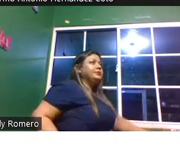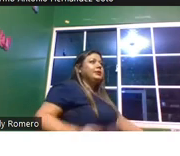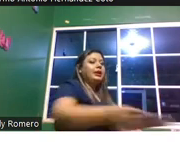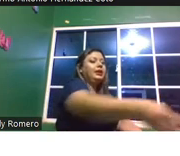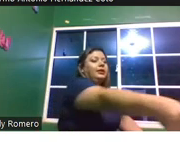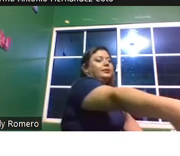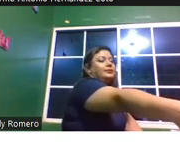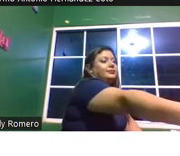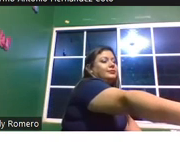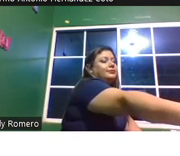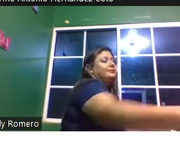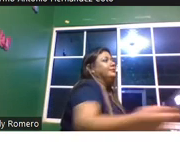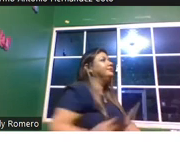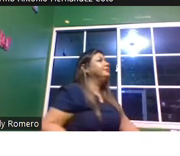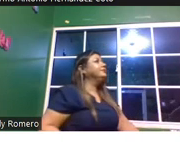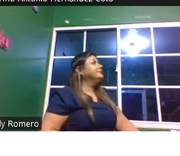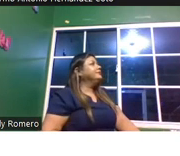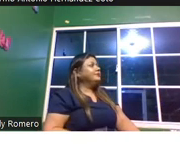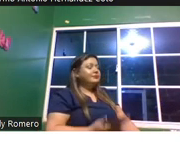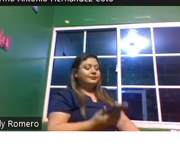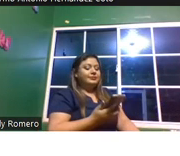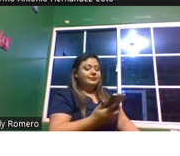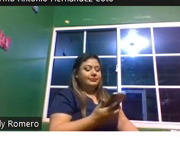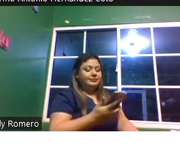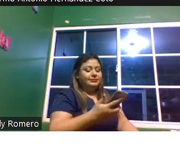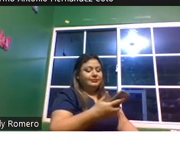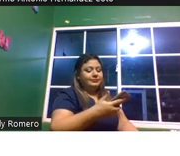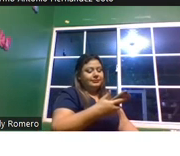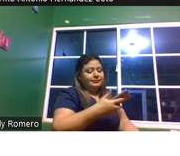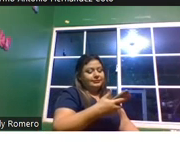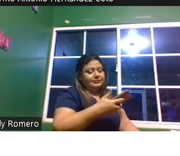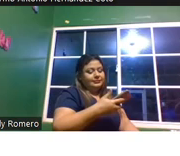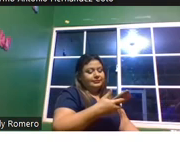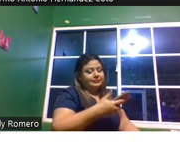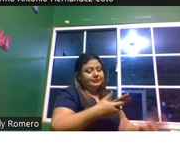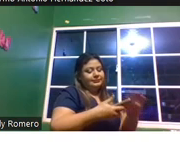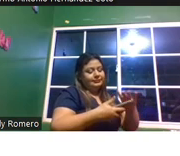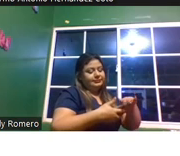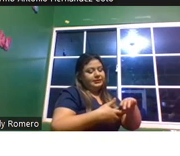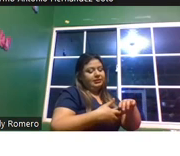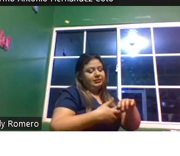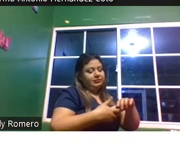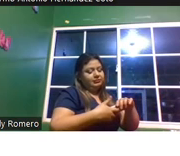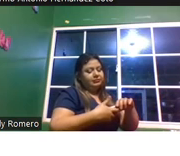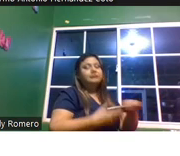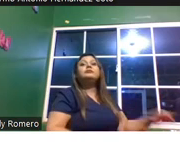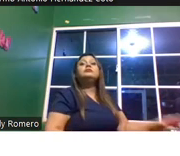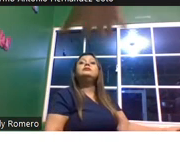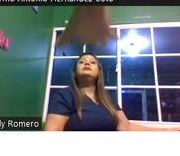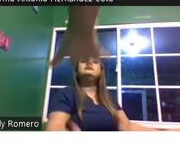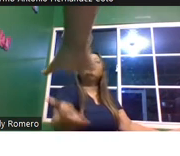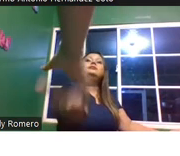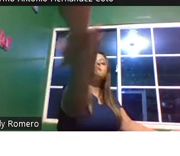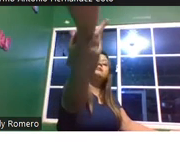es una estimulación muy buena, pero ¿qué pasa si de repente pudiéramos modificar una estrategia de promoción